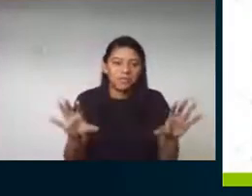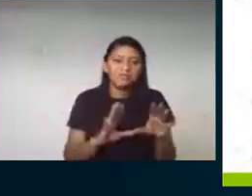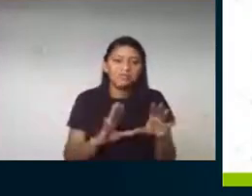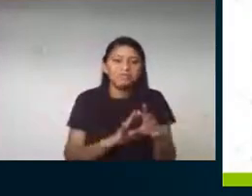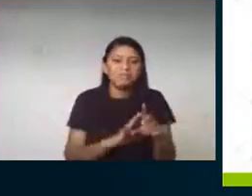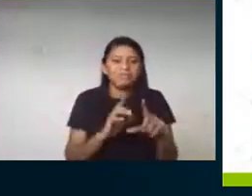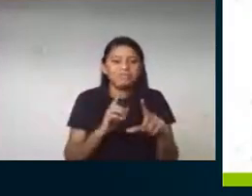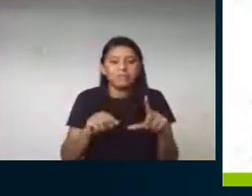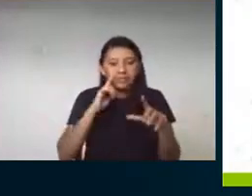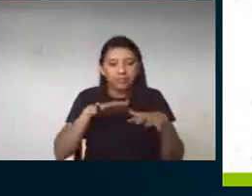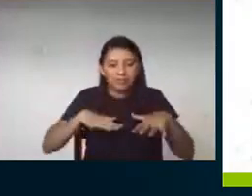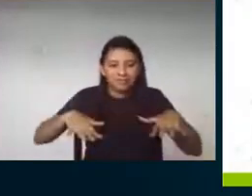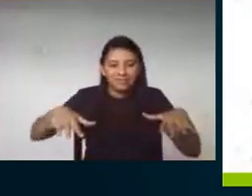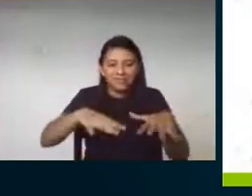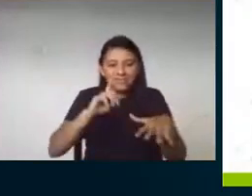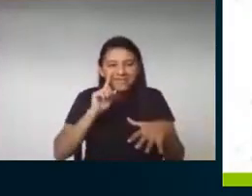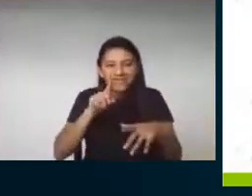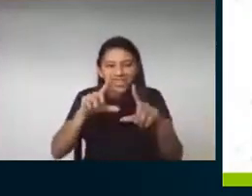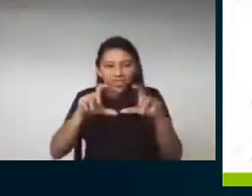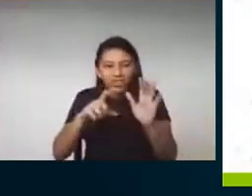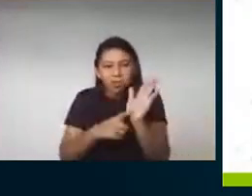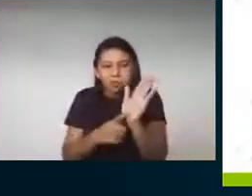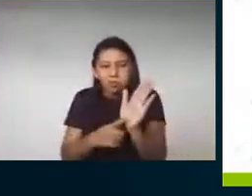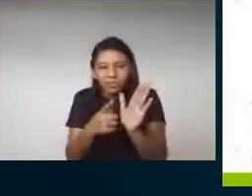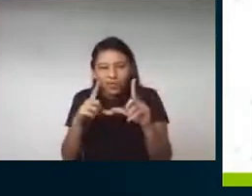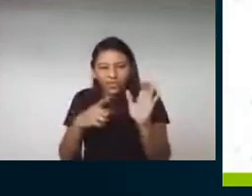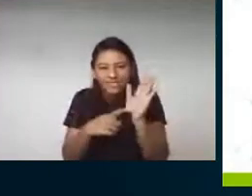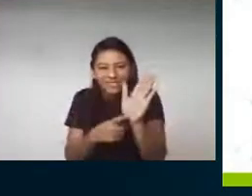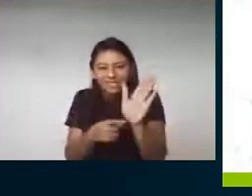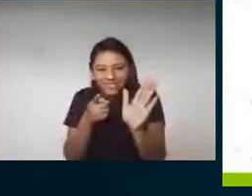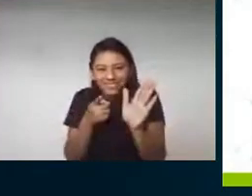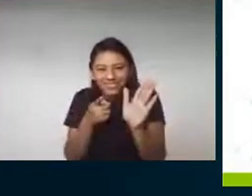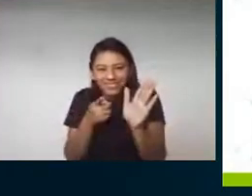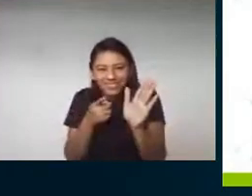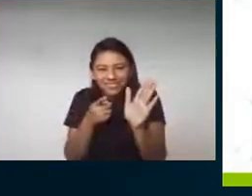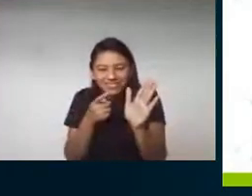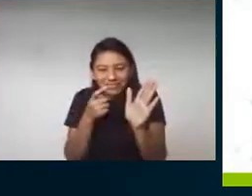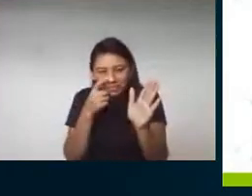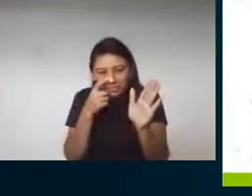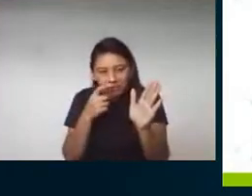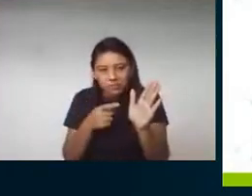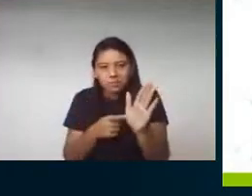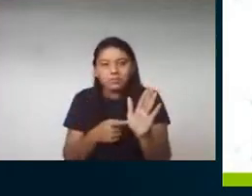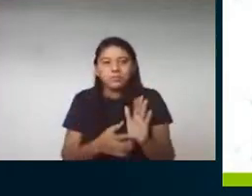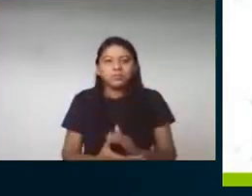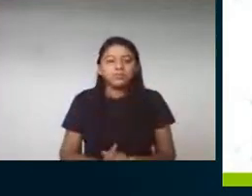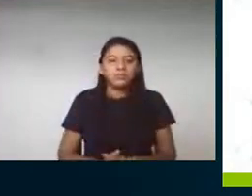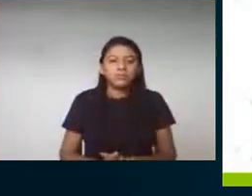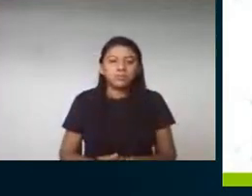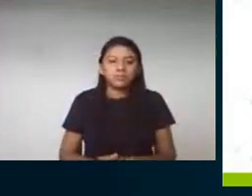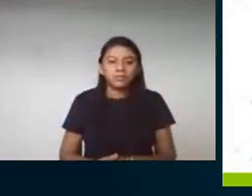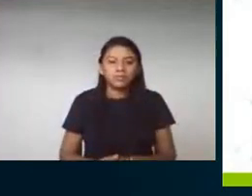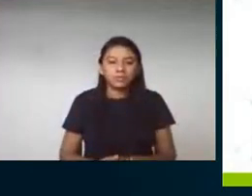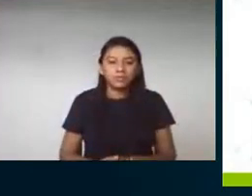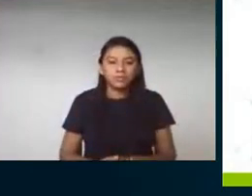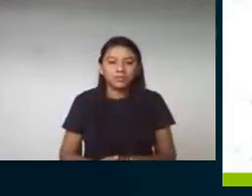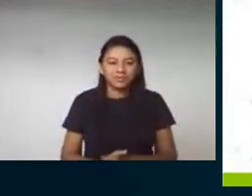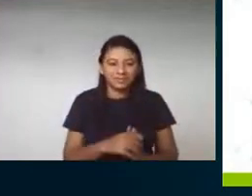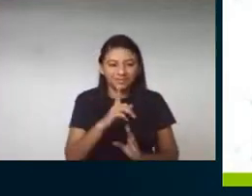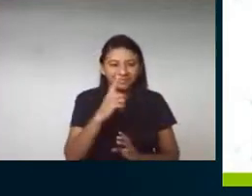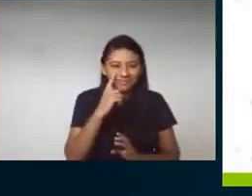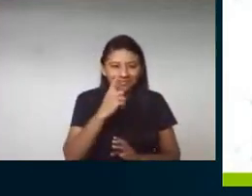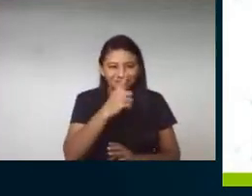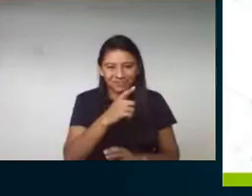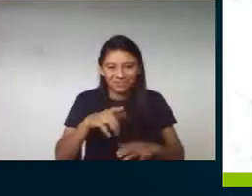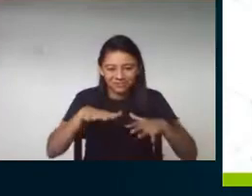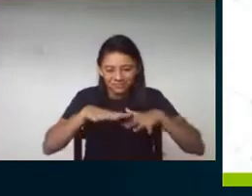no en la foto cortada que les mostré al inicio, y vemos que tiene pues su canal parcial, tiene su canal de coagulación. Allá se pueden